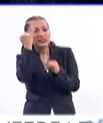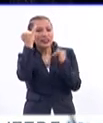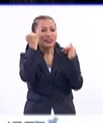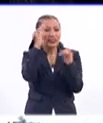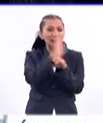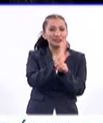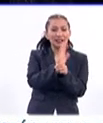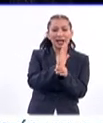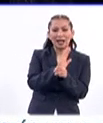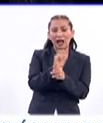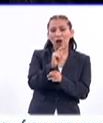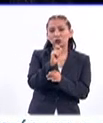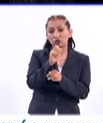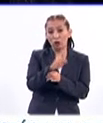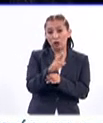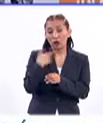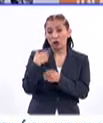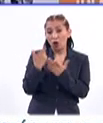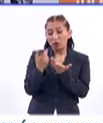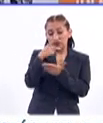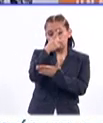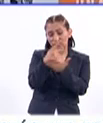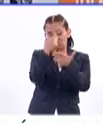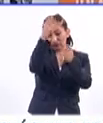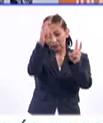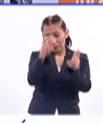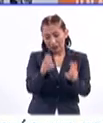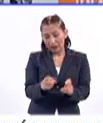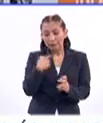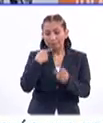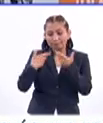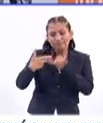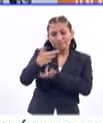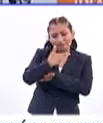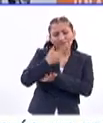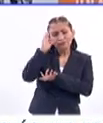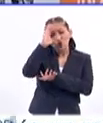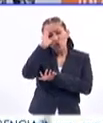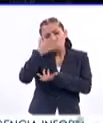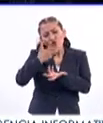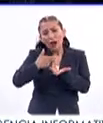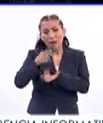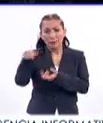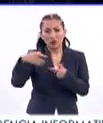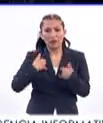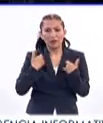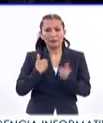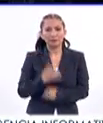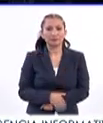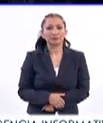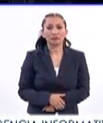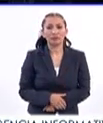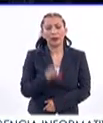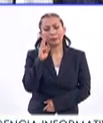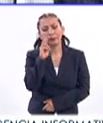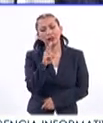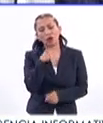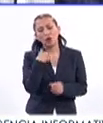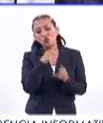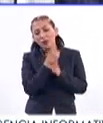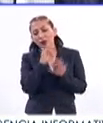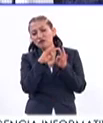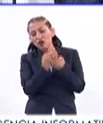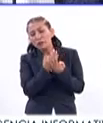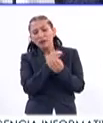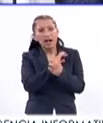propuestas del cine de autor, a través de una programación que invita al diálogo e intercambio cultural entre los jóvenes. Explorando las nuevas